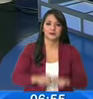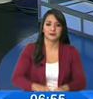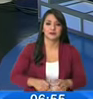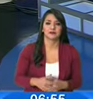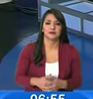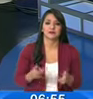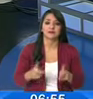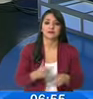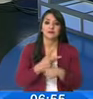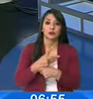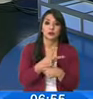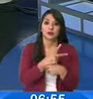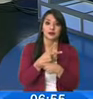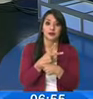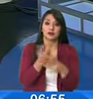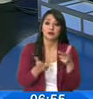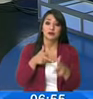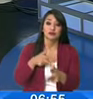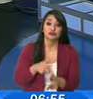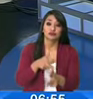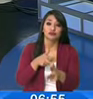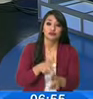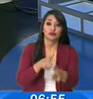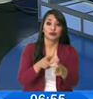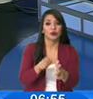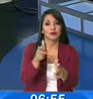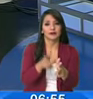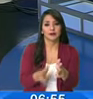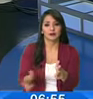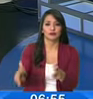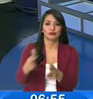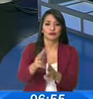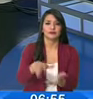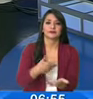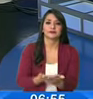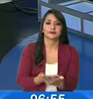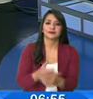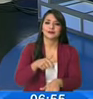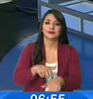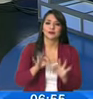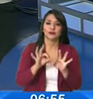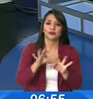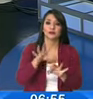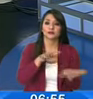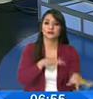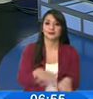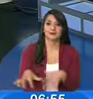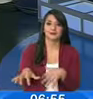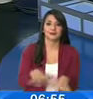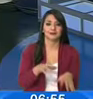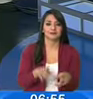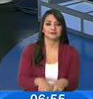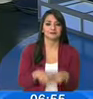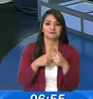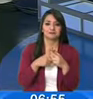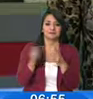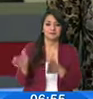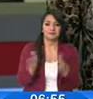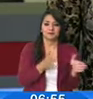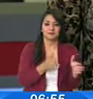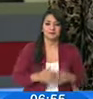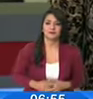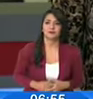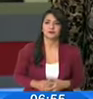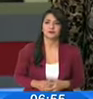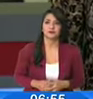todas las precauciones del caso y si hay tráfico, por favor, tome vías alternas para que pueda llegar a tiempo a su destino. Bueno, empecemos, parece. Empezamos contándoles